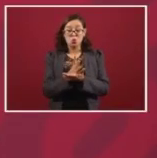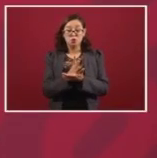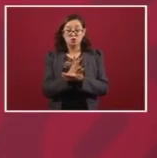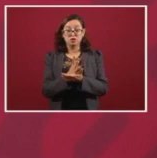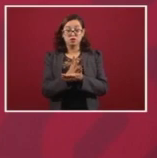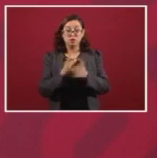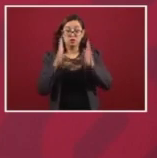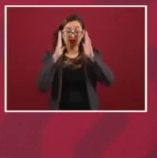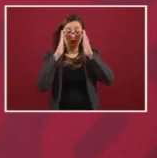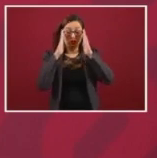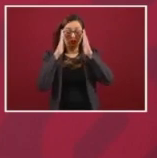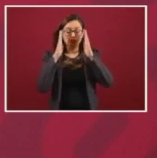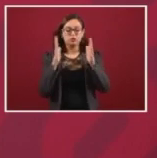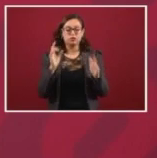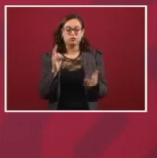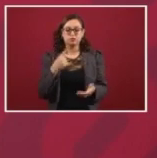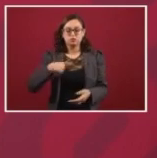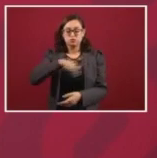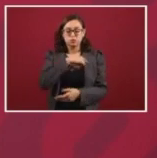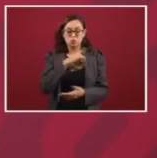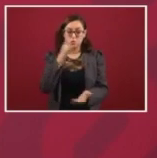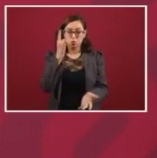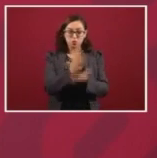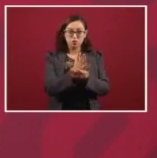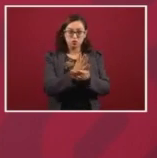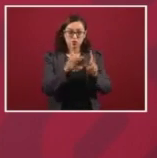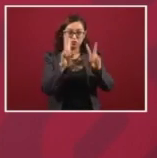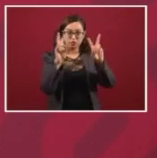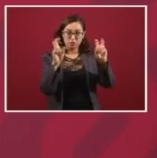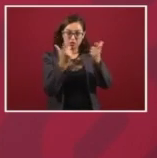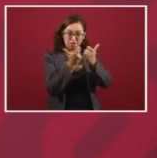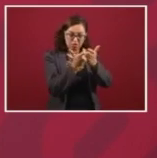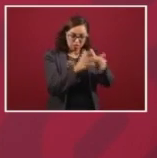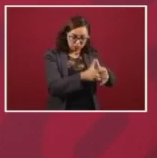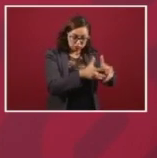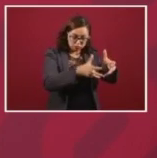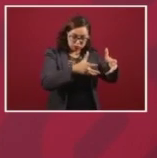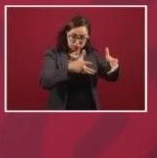como parámetro el crecimiento,